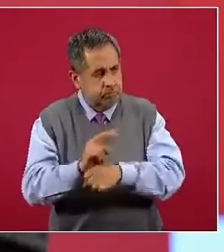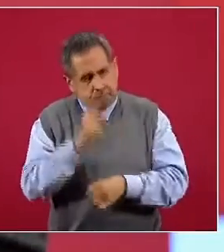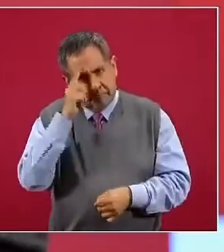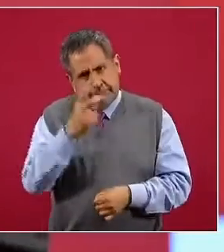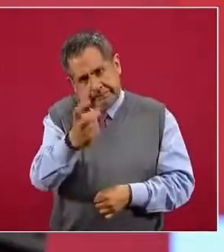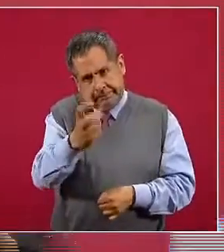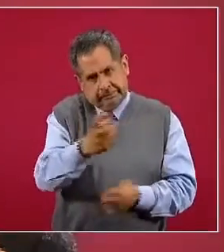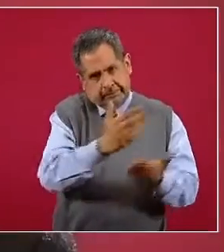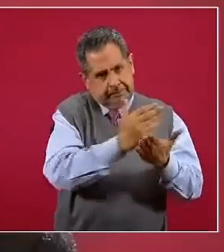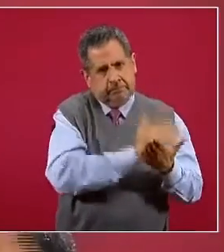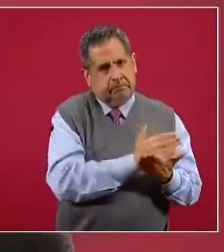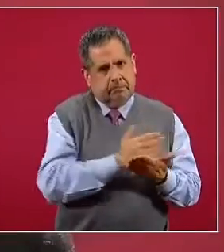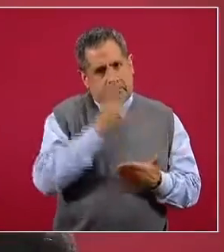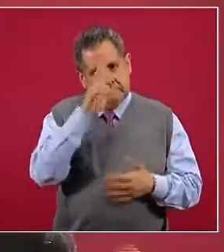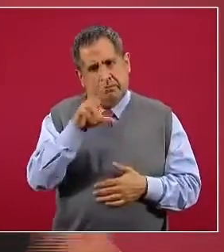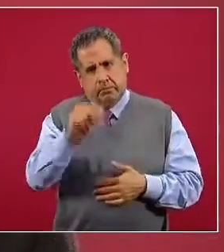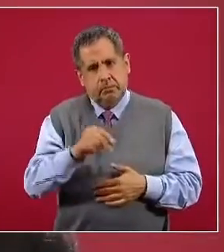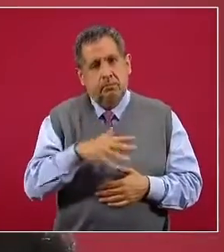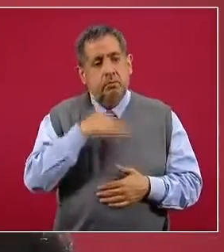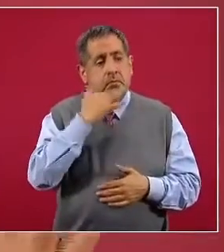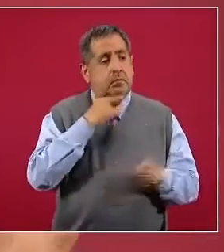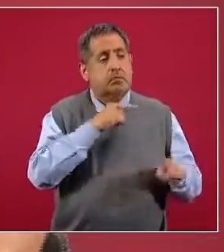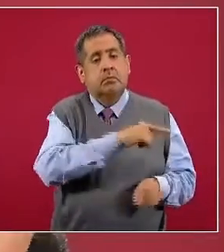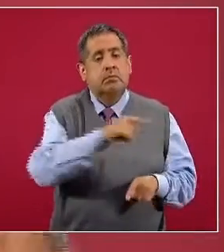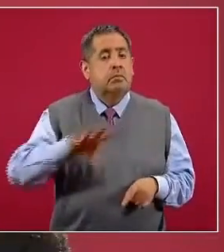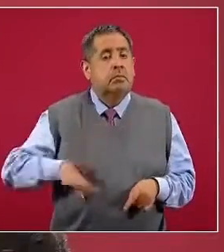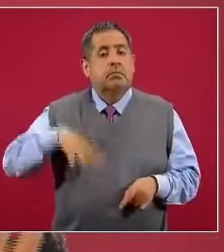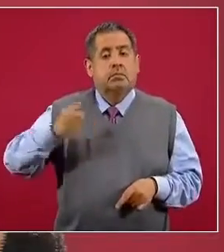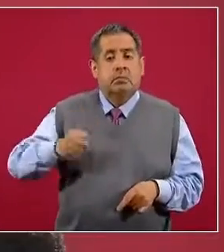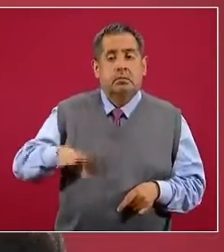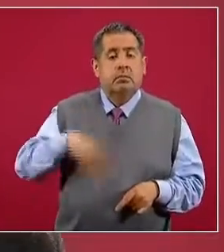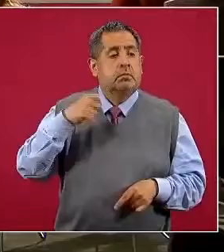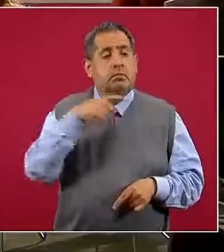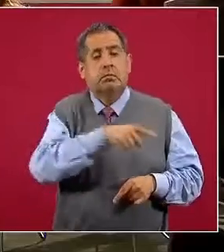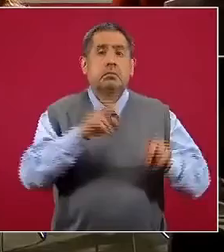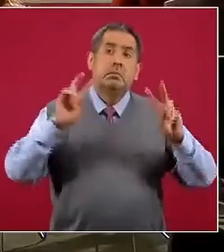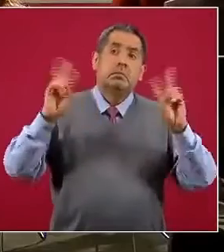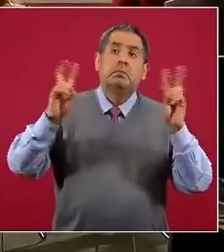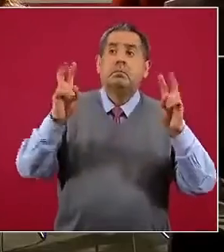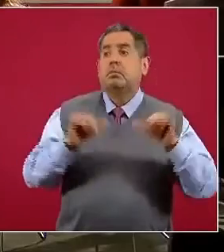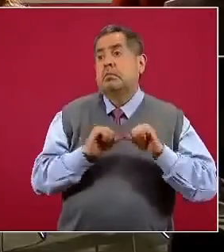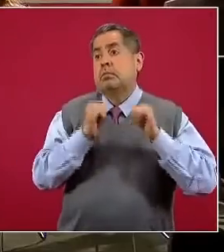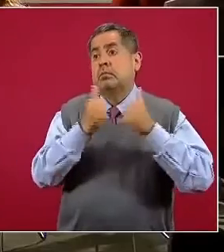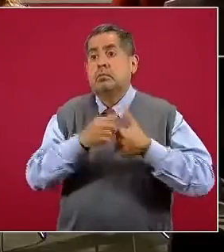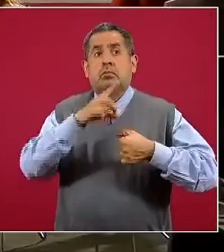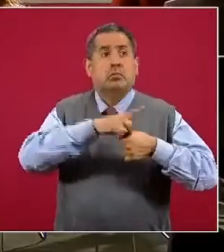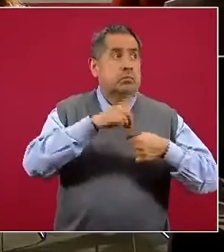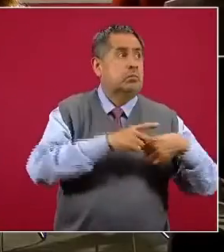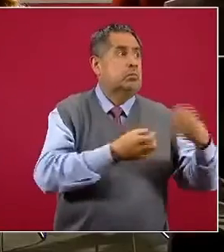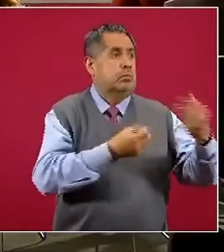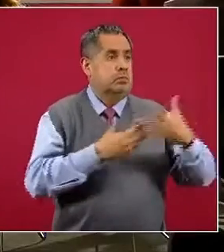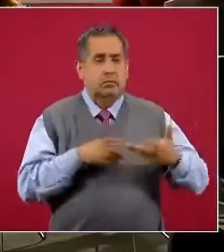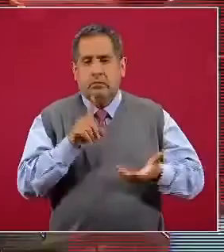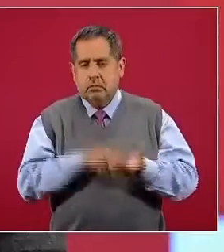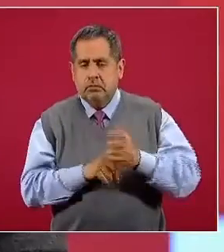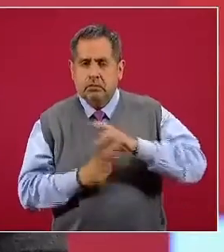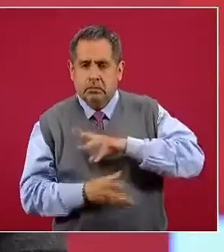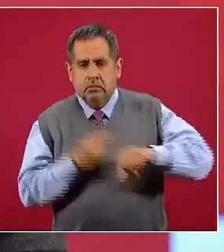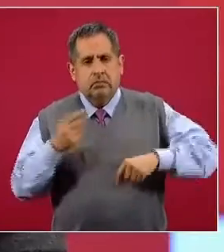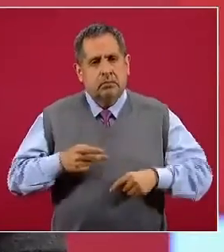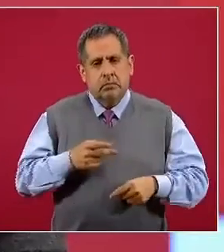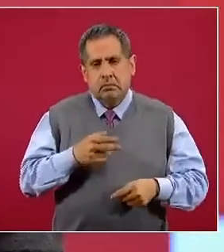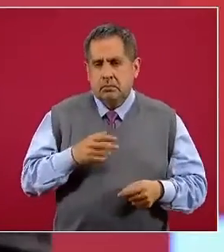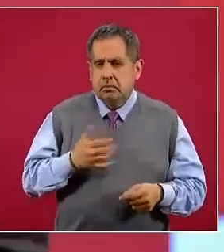evitar la práctica de abuso de la figura de la entidad donataria